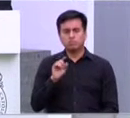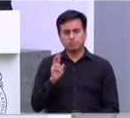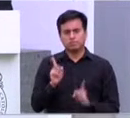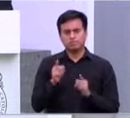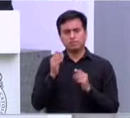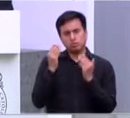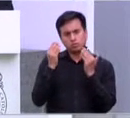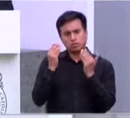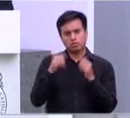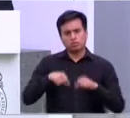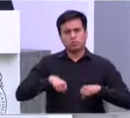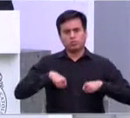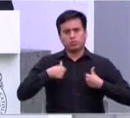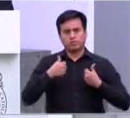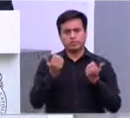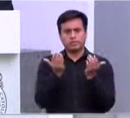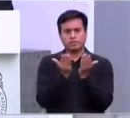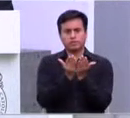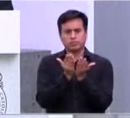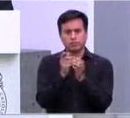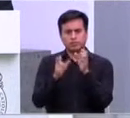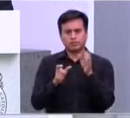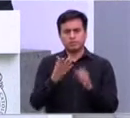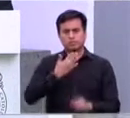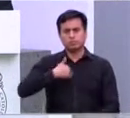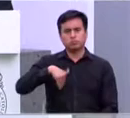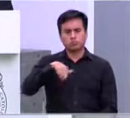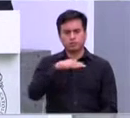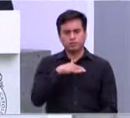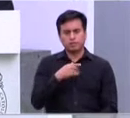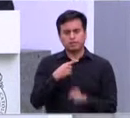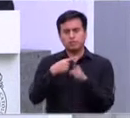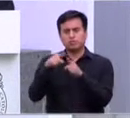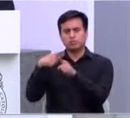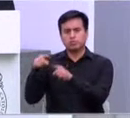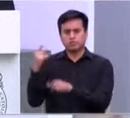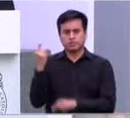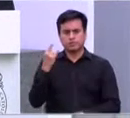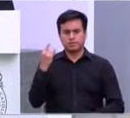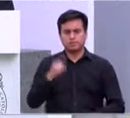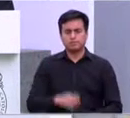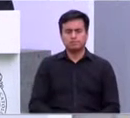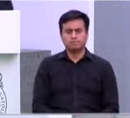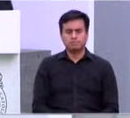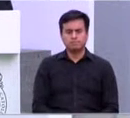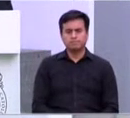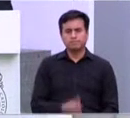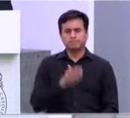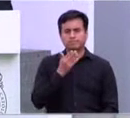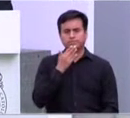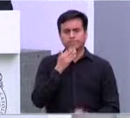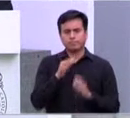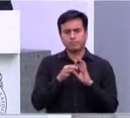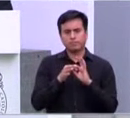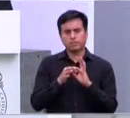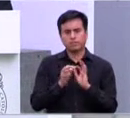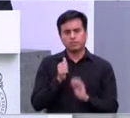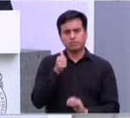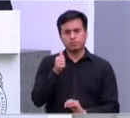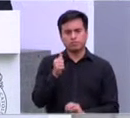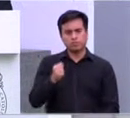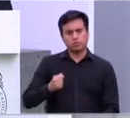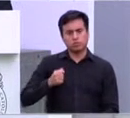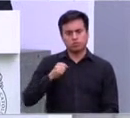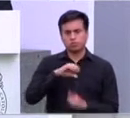a los jóvenes estudiantes de nuestra y de otras universidades y agradecer a la dirección de